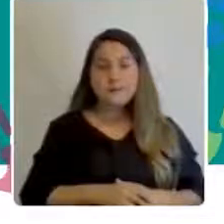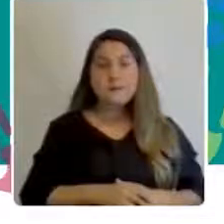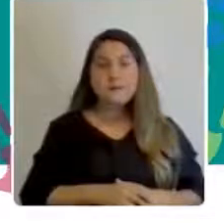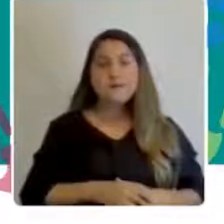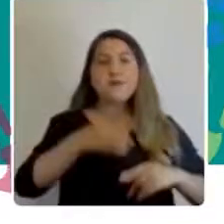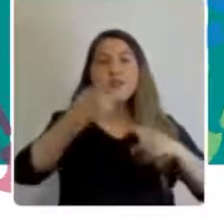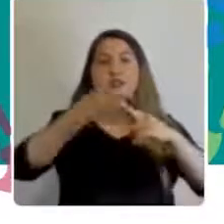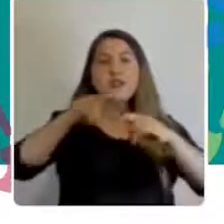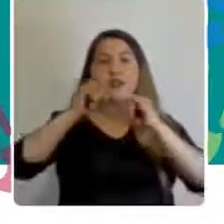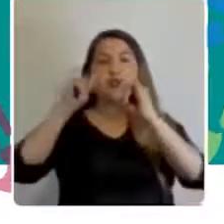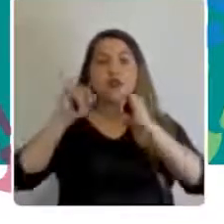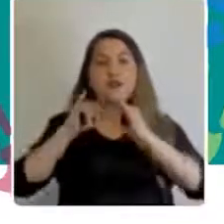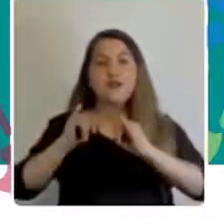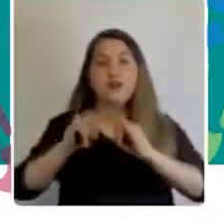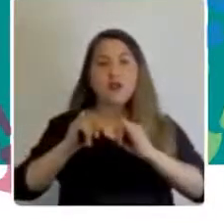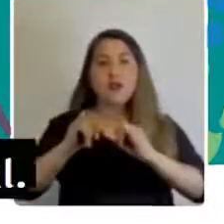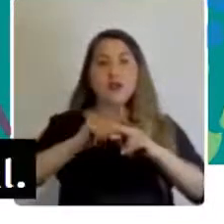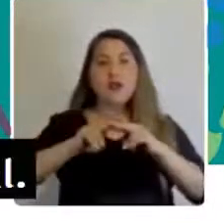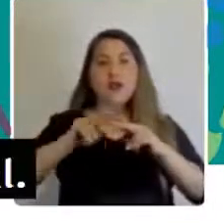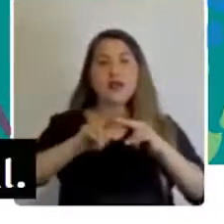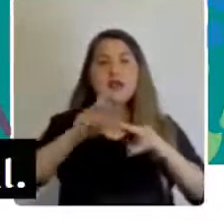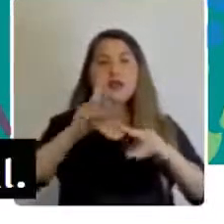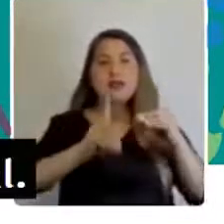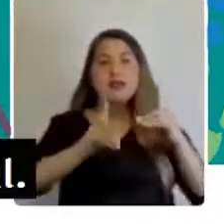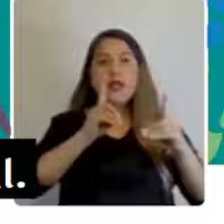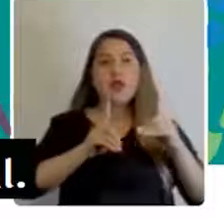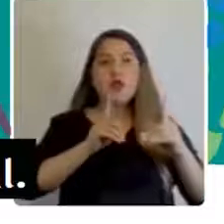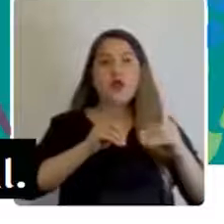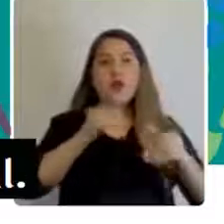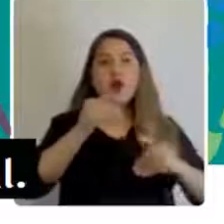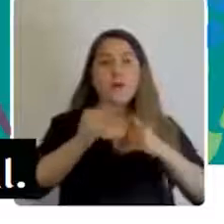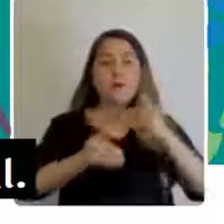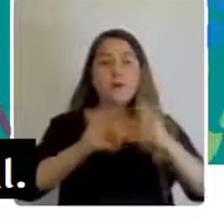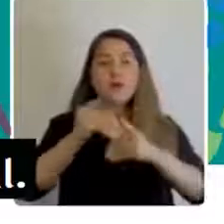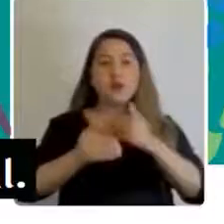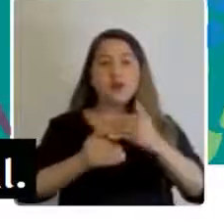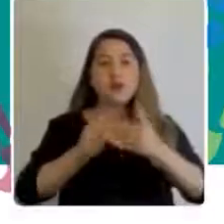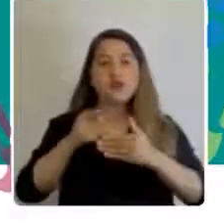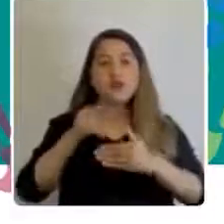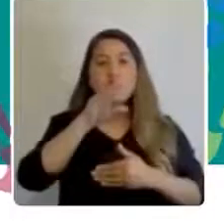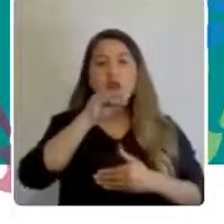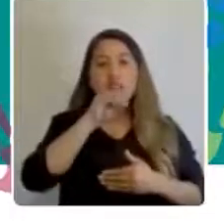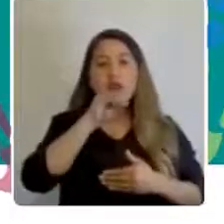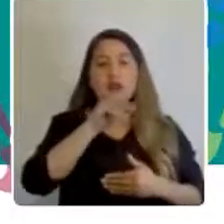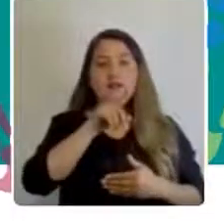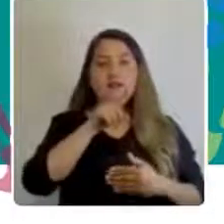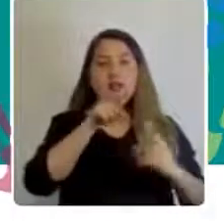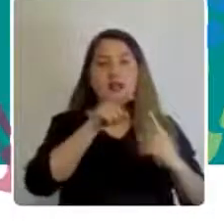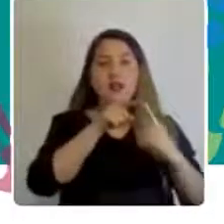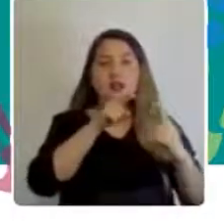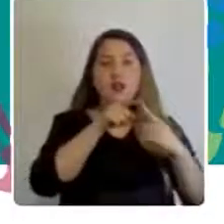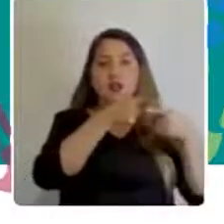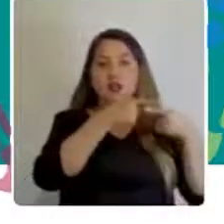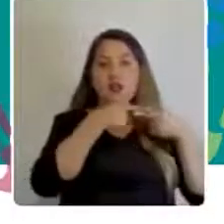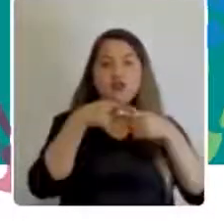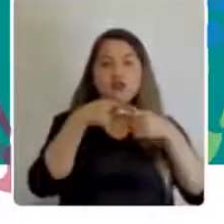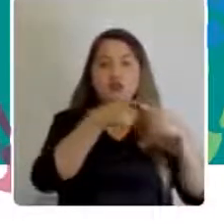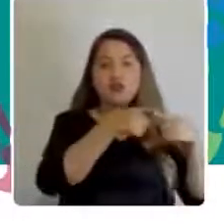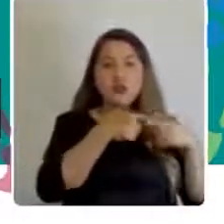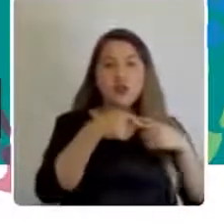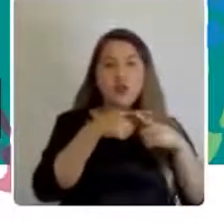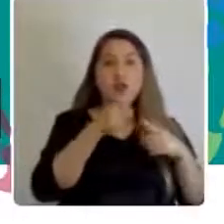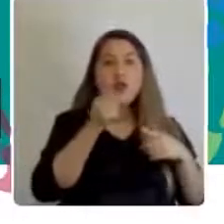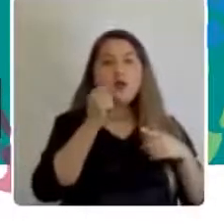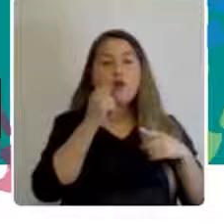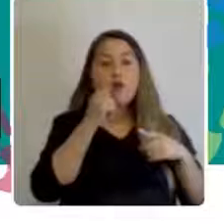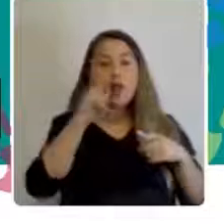o genera ciertos procesos, genera lo que hablábamos del contrato social. ¿Cuál es el objetivo de esto?